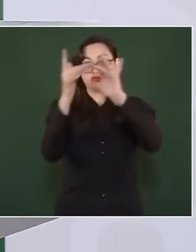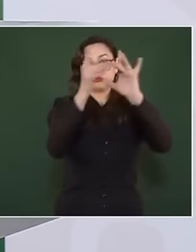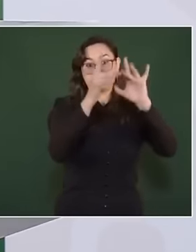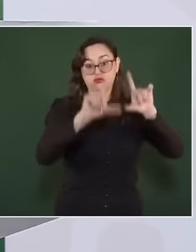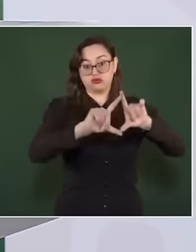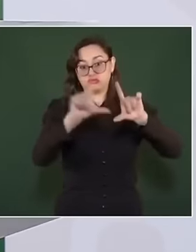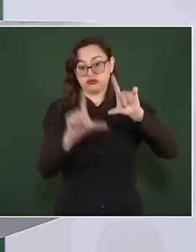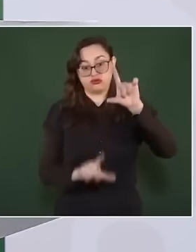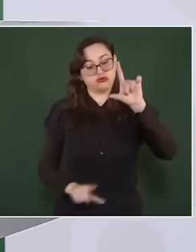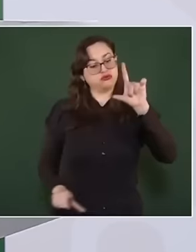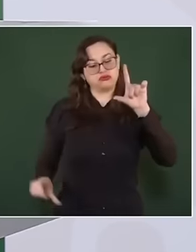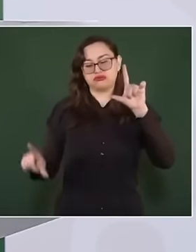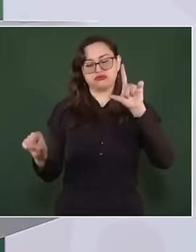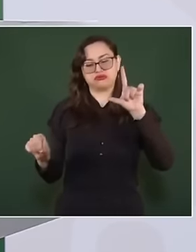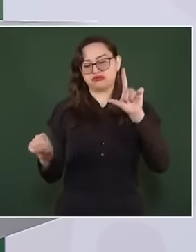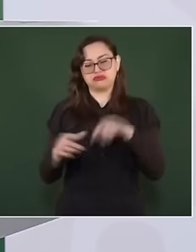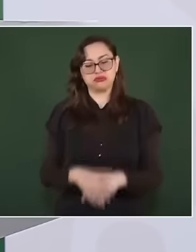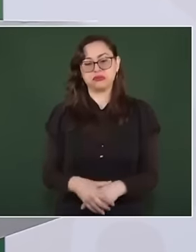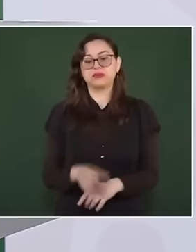país Wow